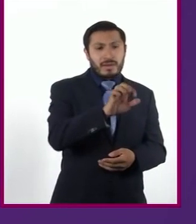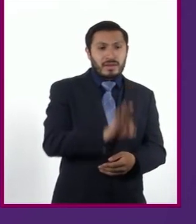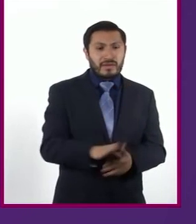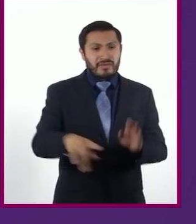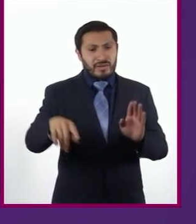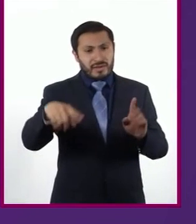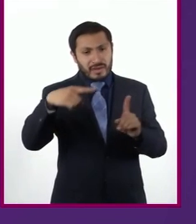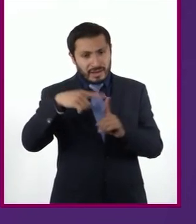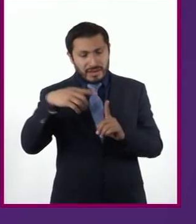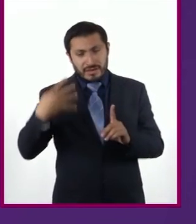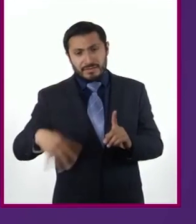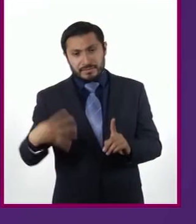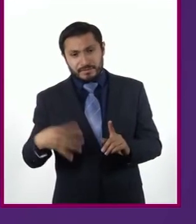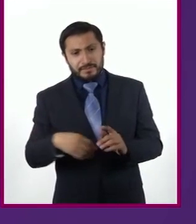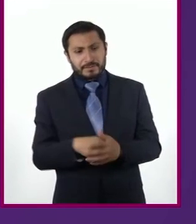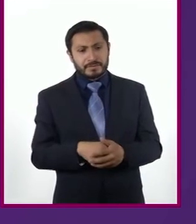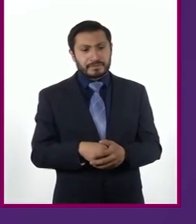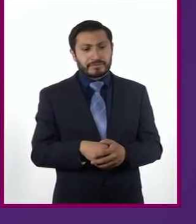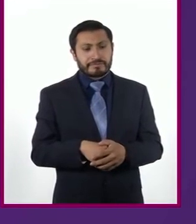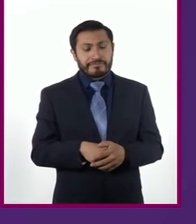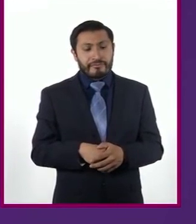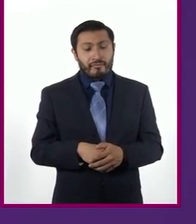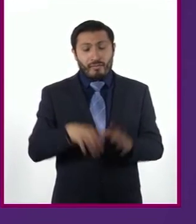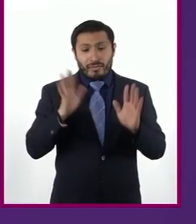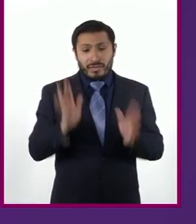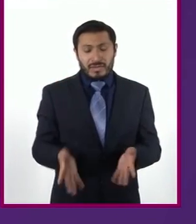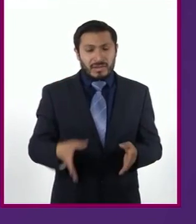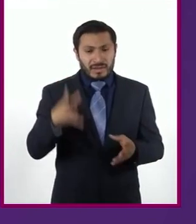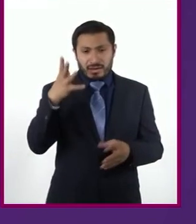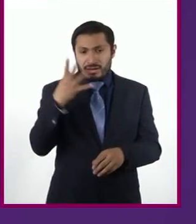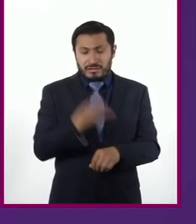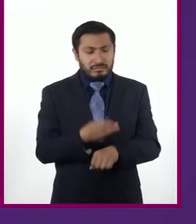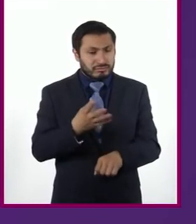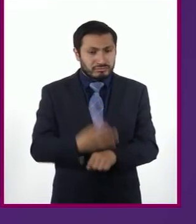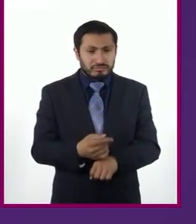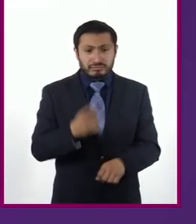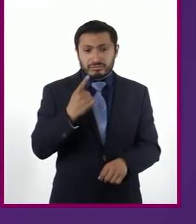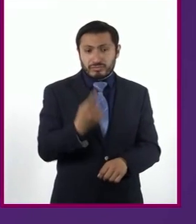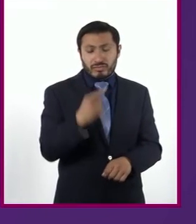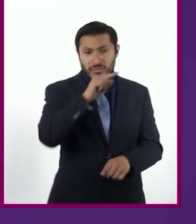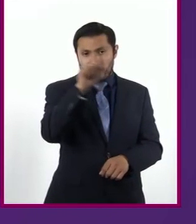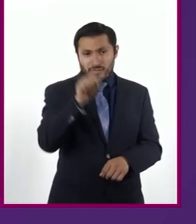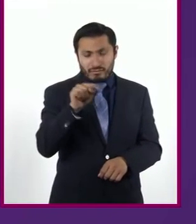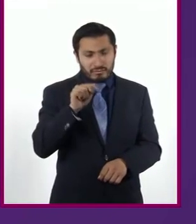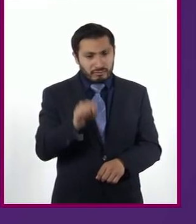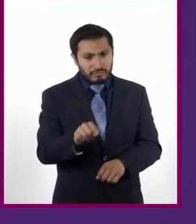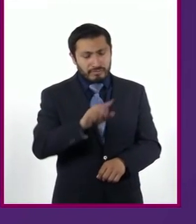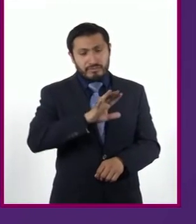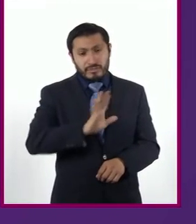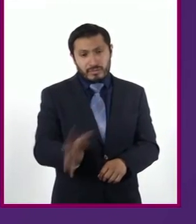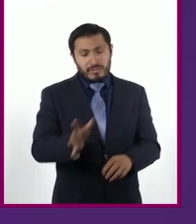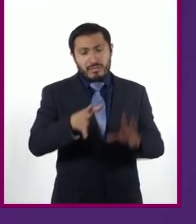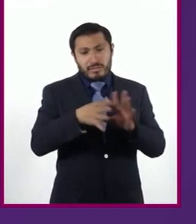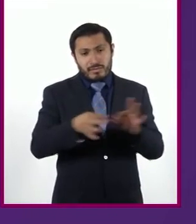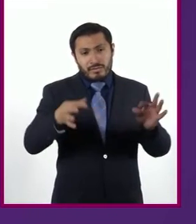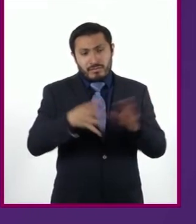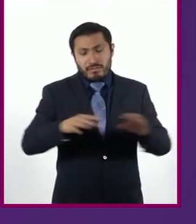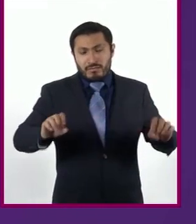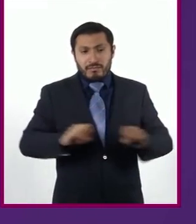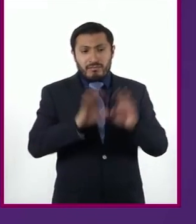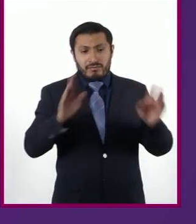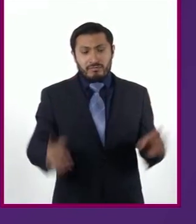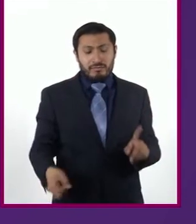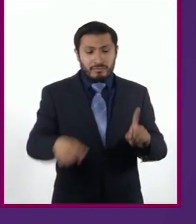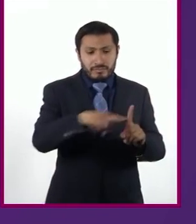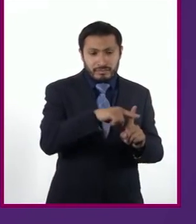entre 14. Como ya tenemos únicamente una incógnita, vamos a despejarla. Le